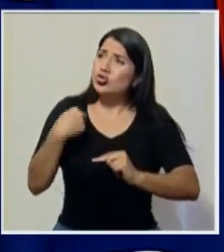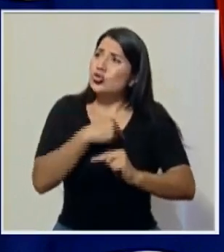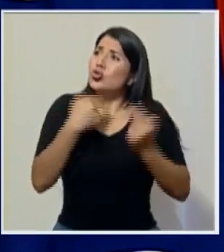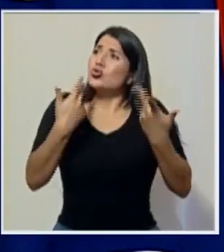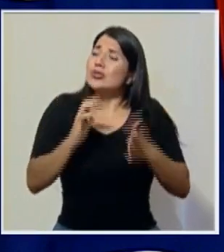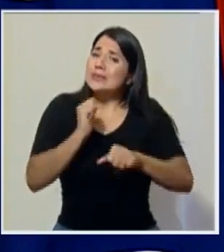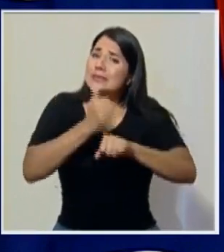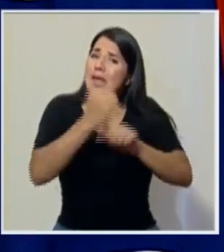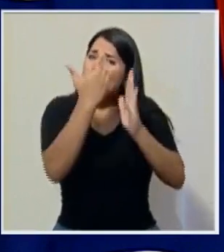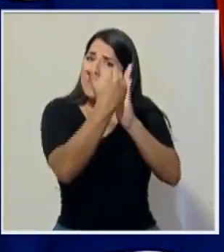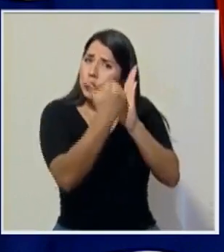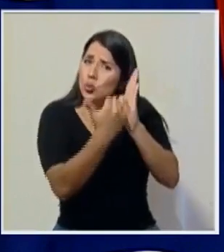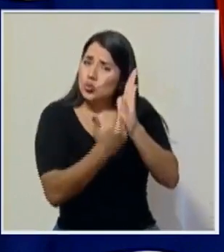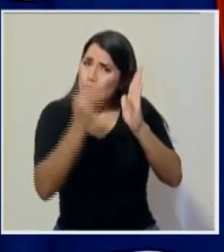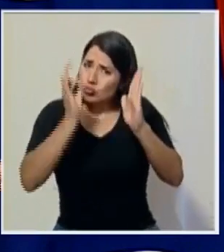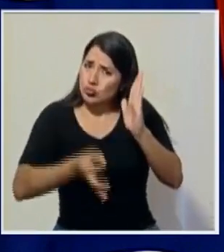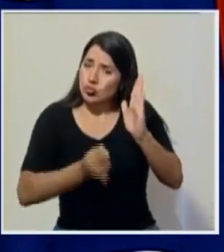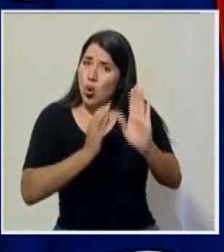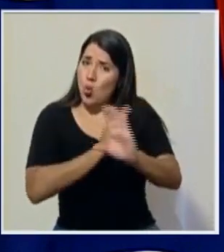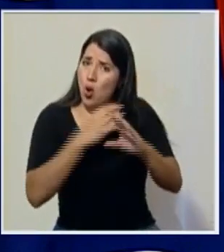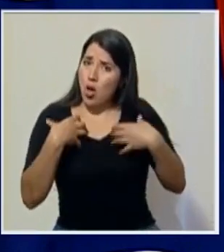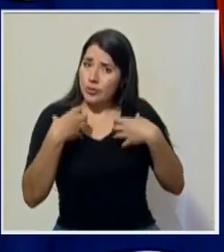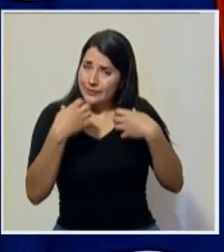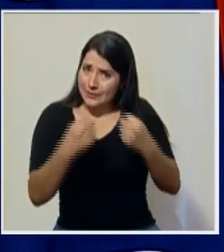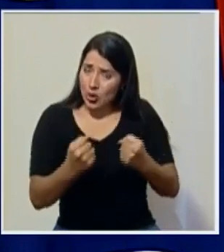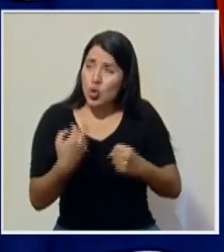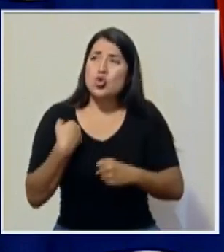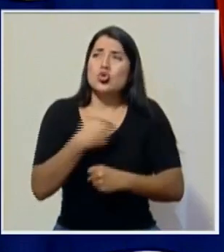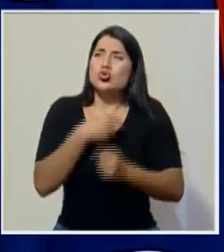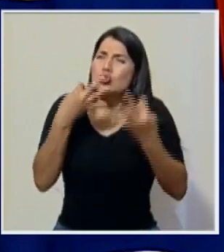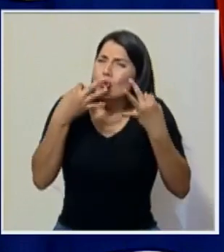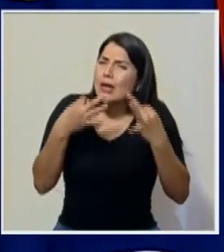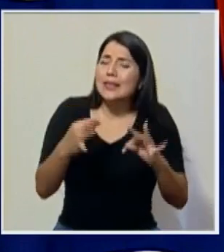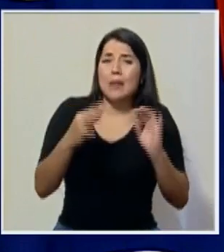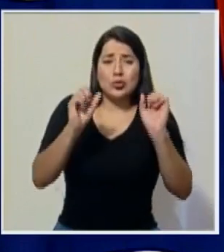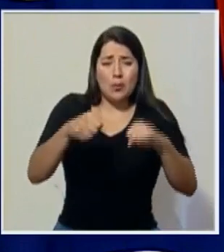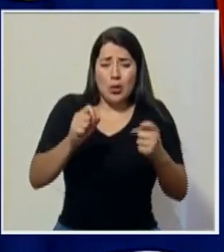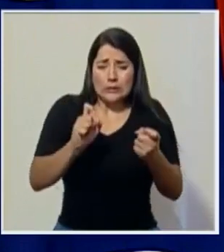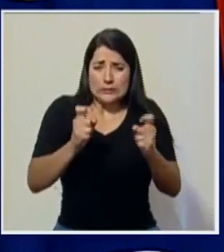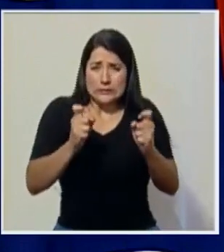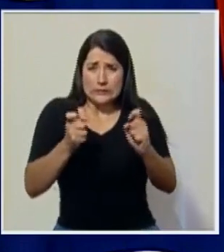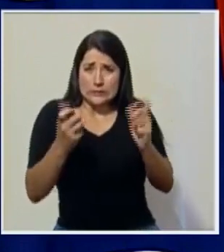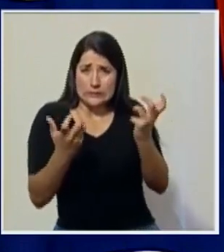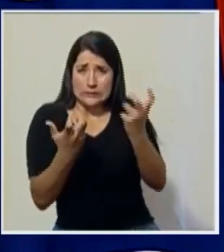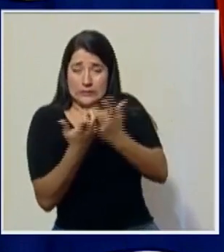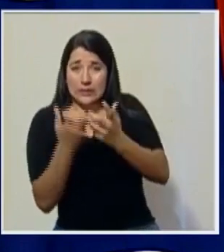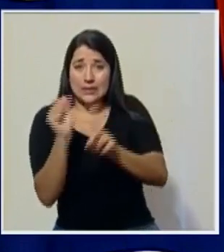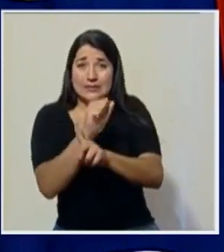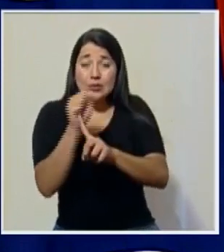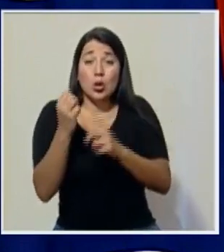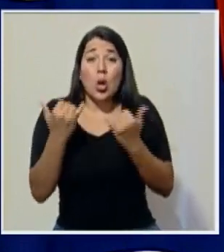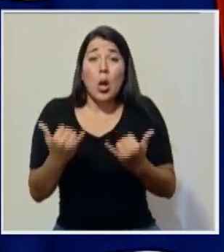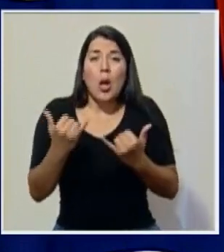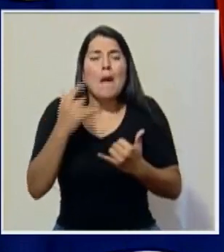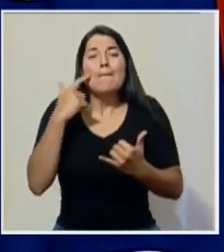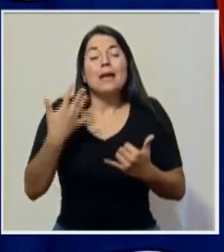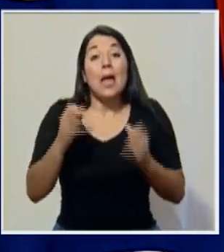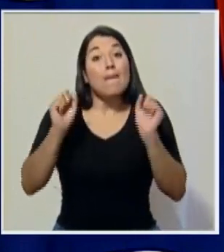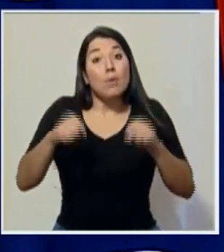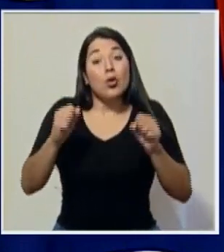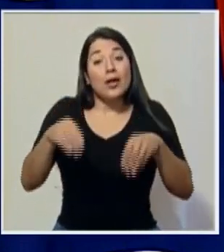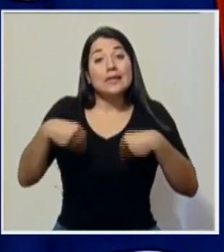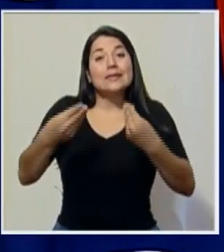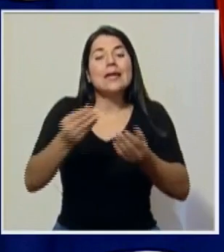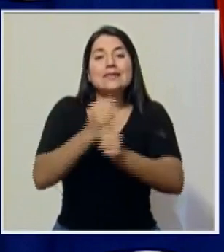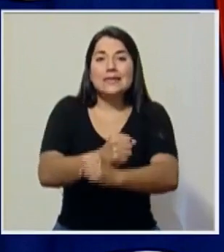al día. Nosotros estamos realmente tratando de ajustar todas nuestras medidas, no solamente para garantizar